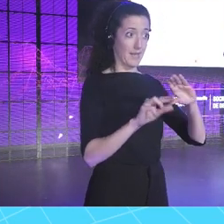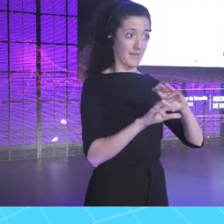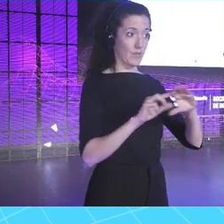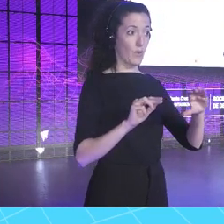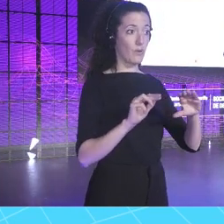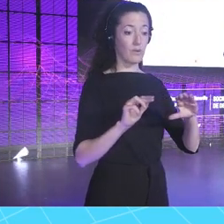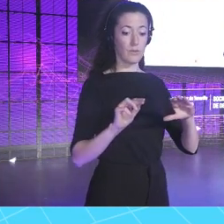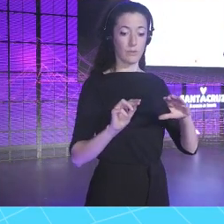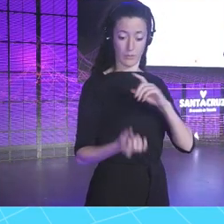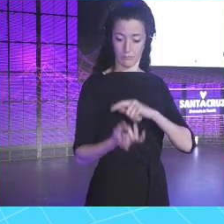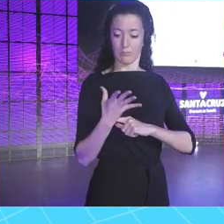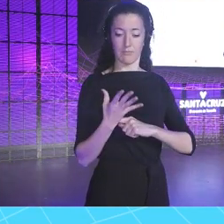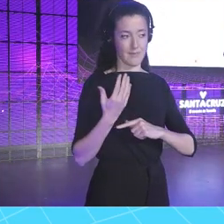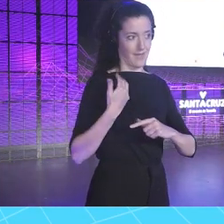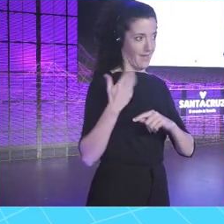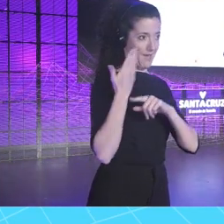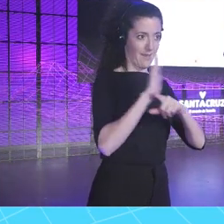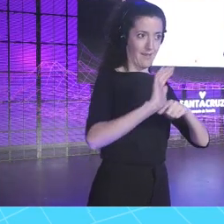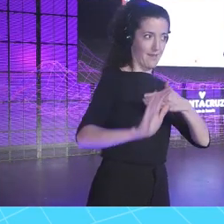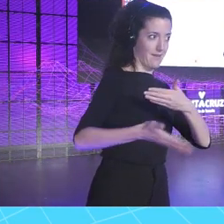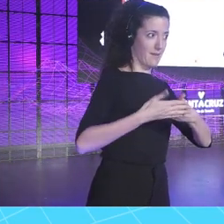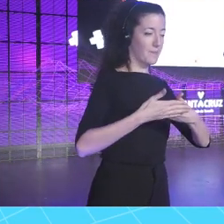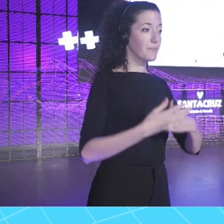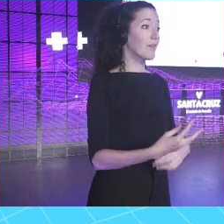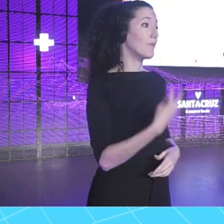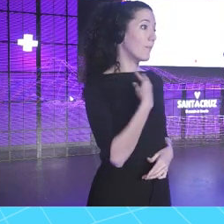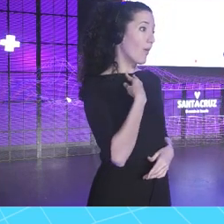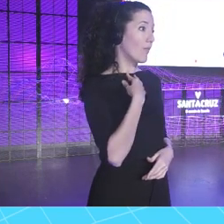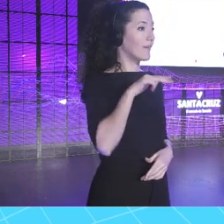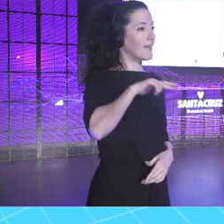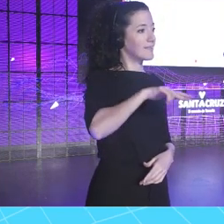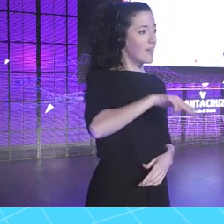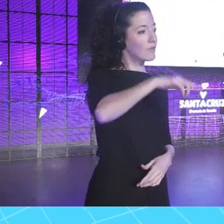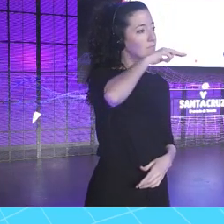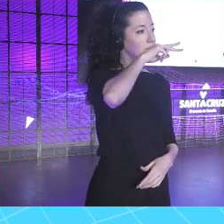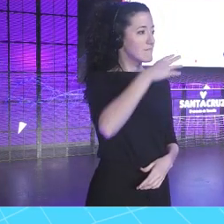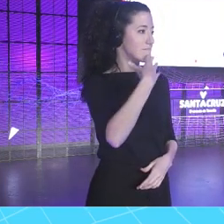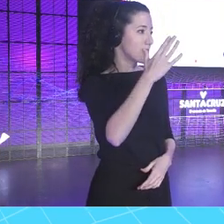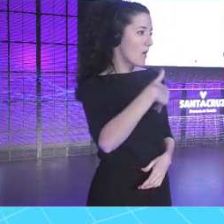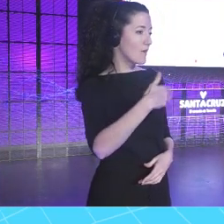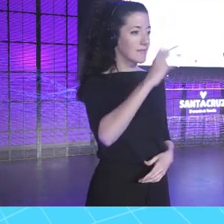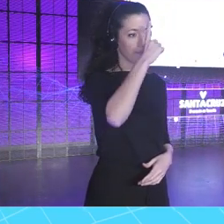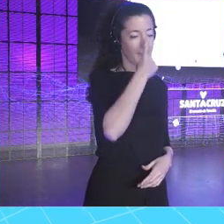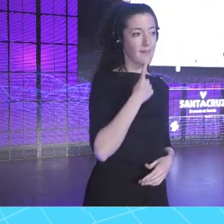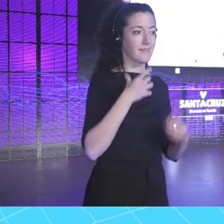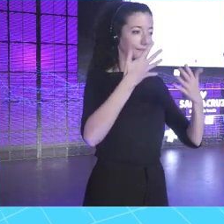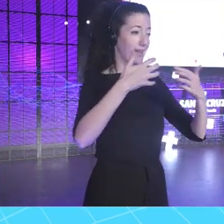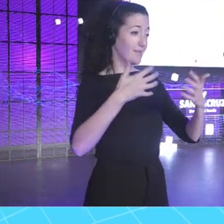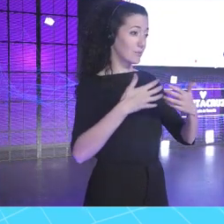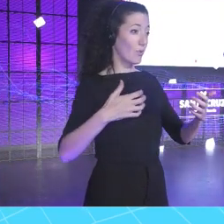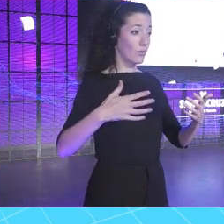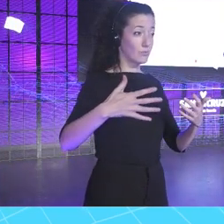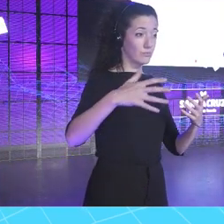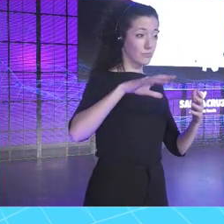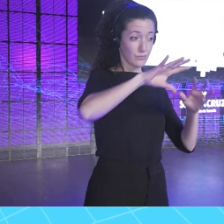esté automáticamente le está poniendo una voz que suene bastante Guay en castellano imagen texto lo está creando todo para tener un